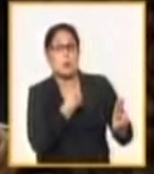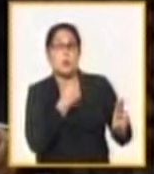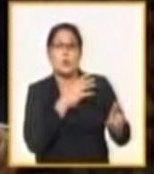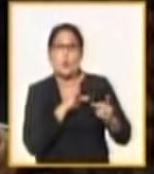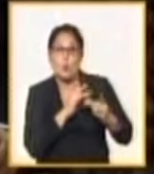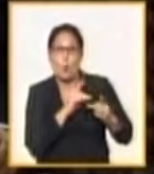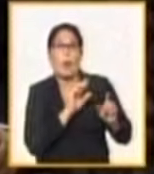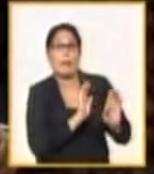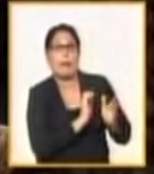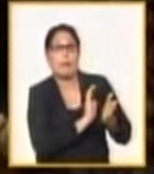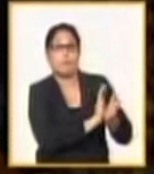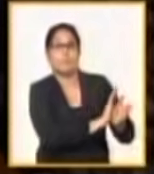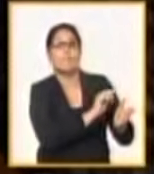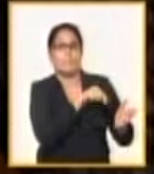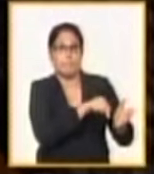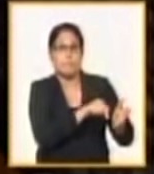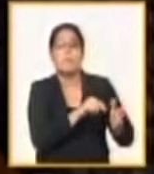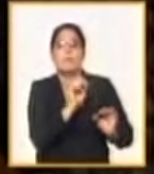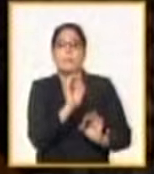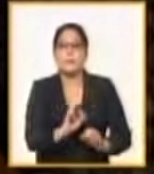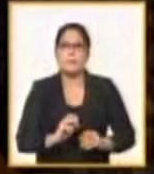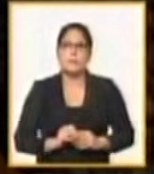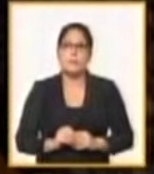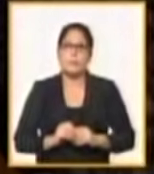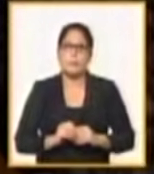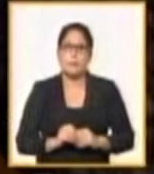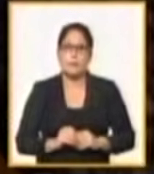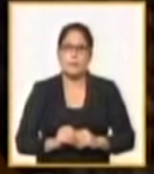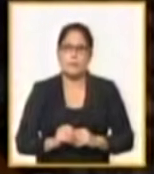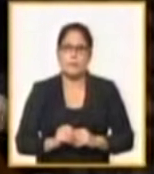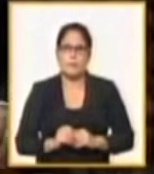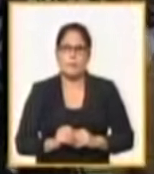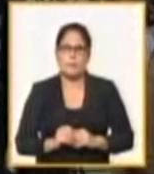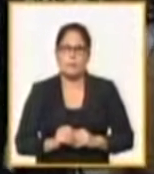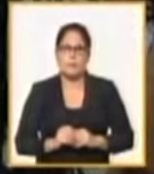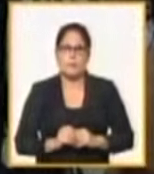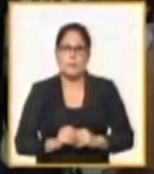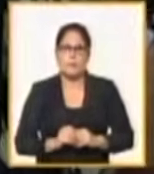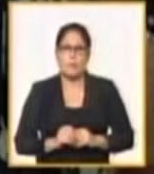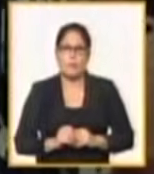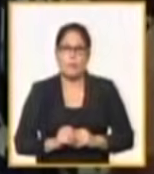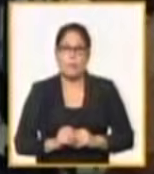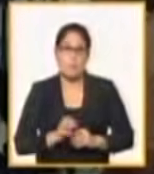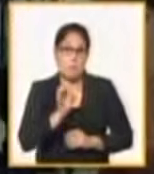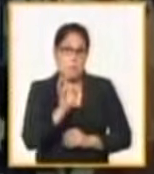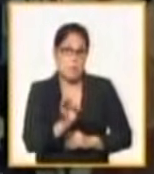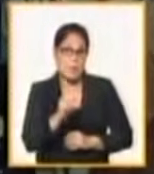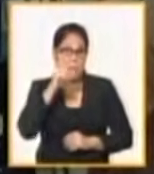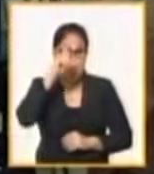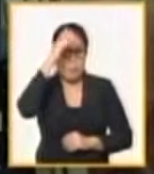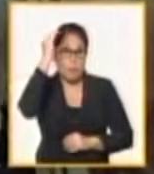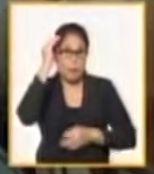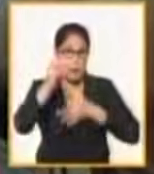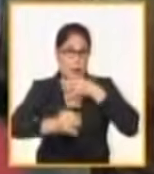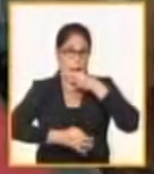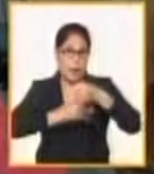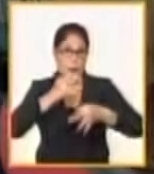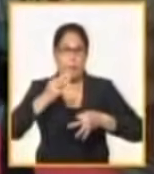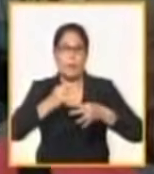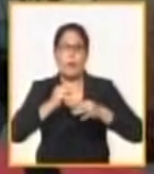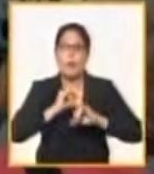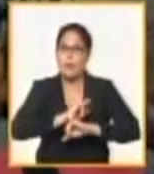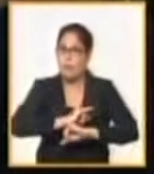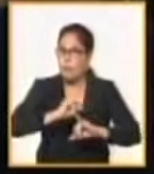Fue acompañado solamente por un segundo Estado. Asimismo, el diplomático expuso el uso de medios de comunicación